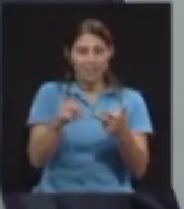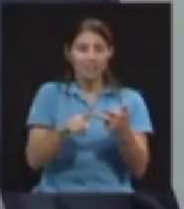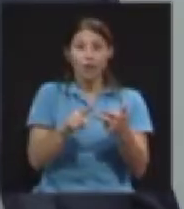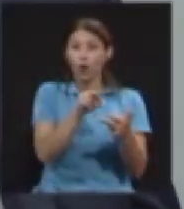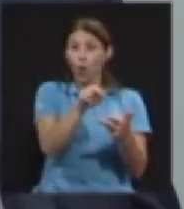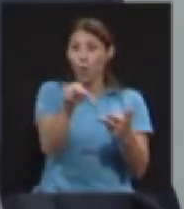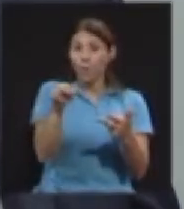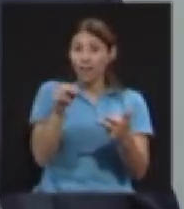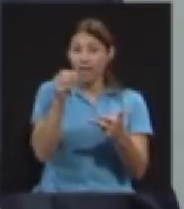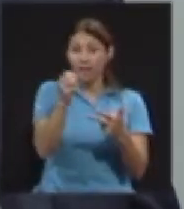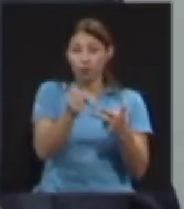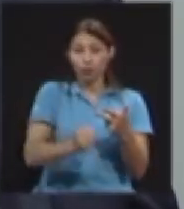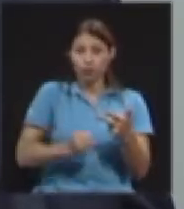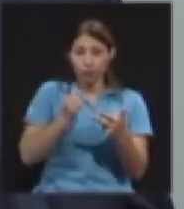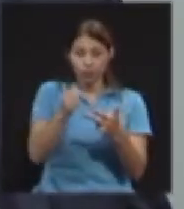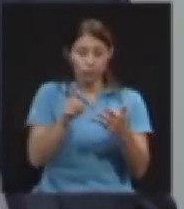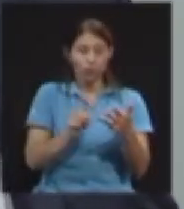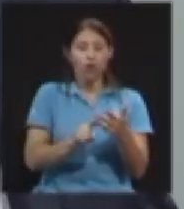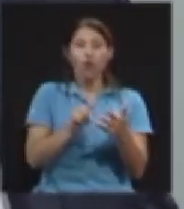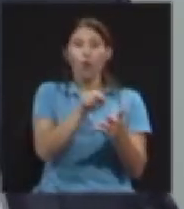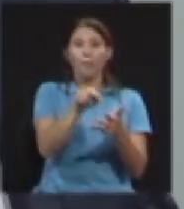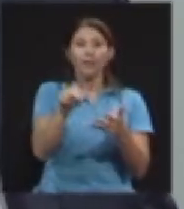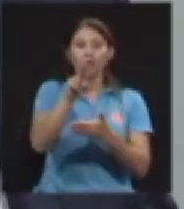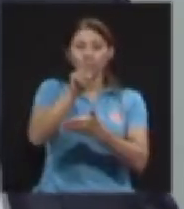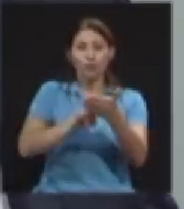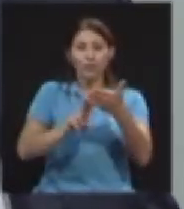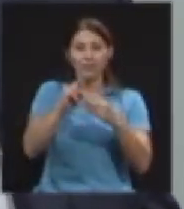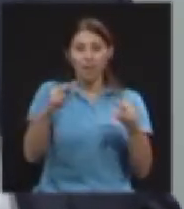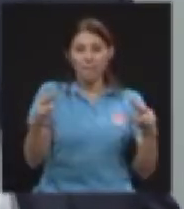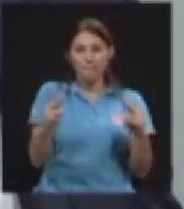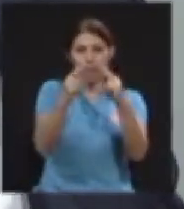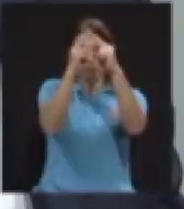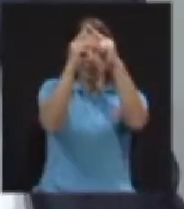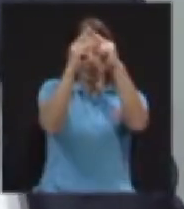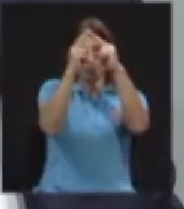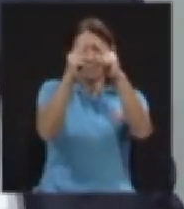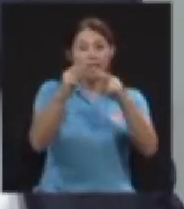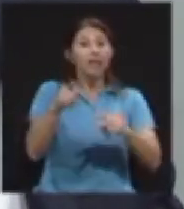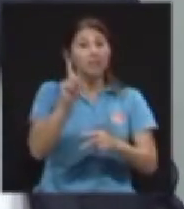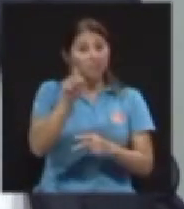algo interesante también que hay que mencionar, porque la mayoría de los premios Nobel o son